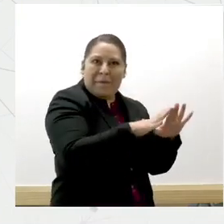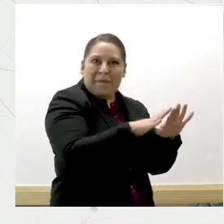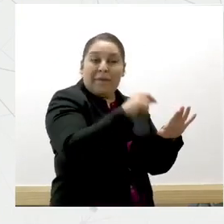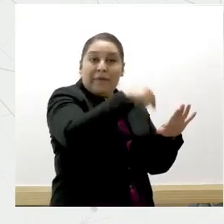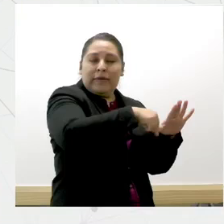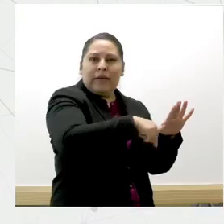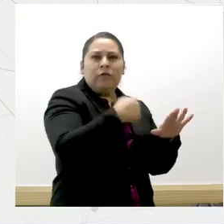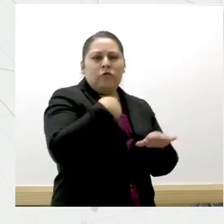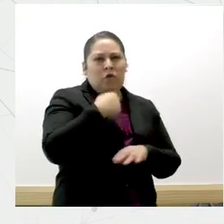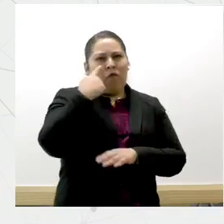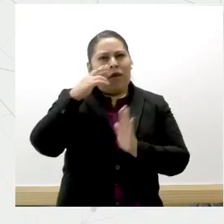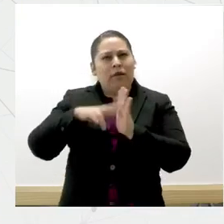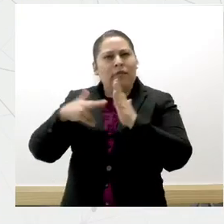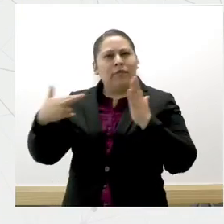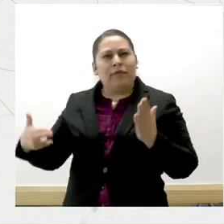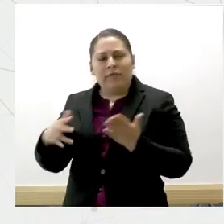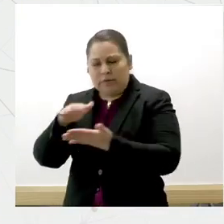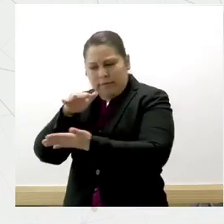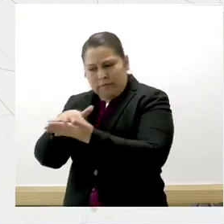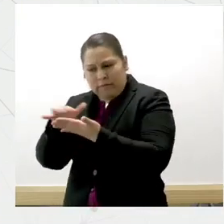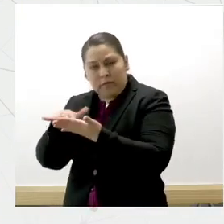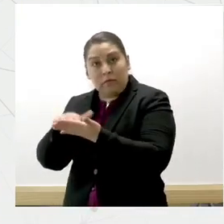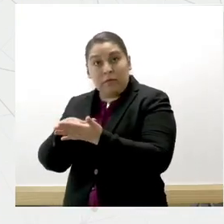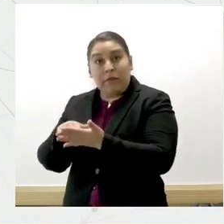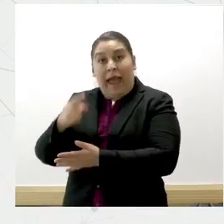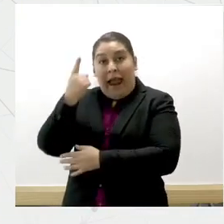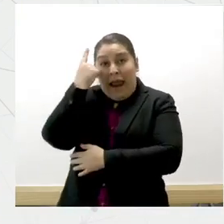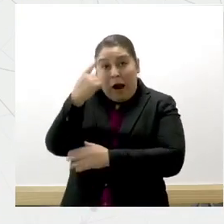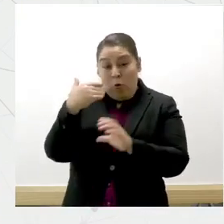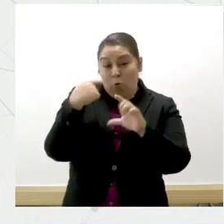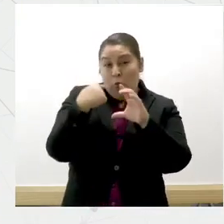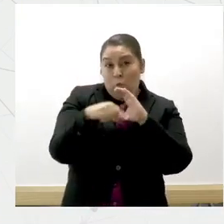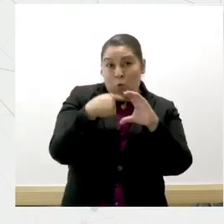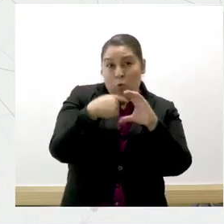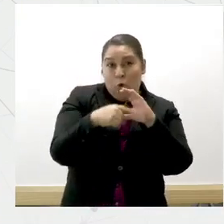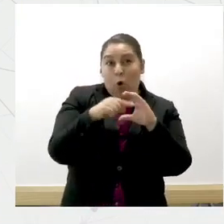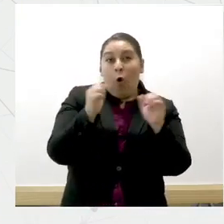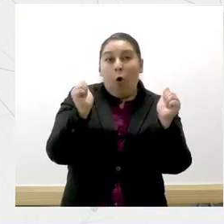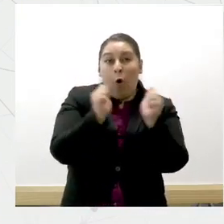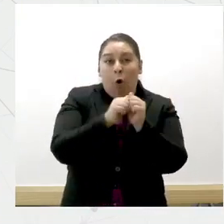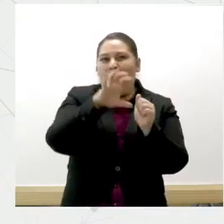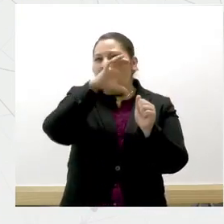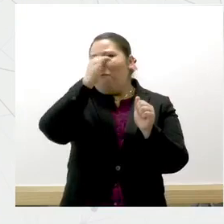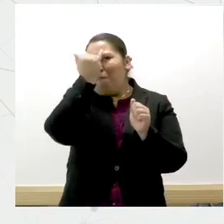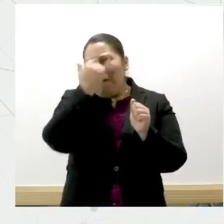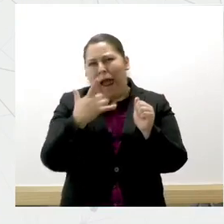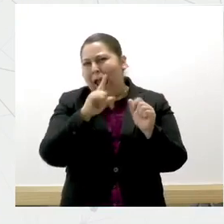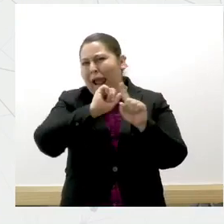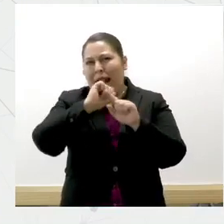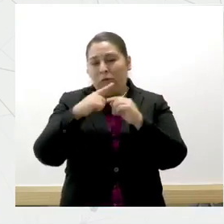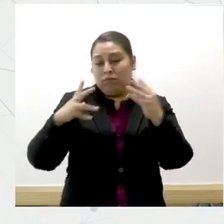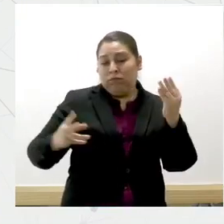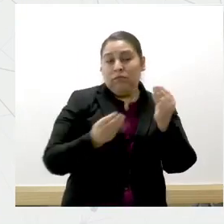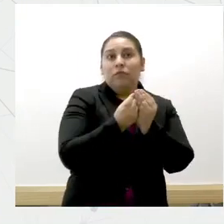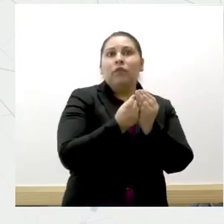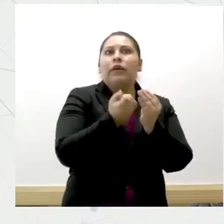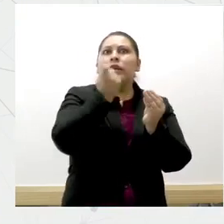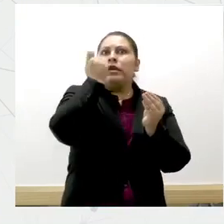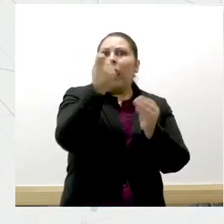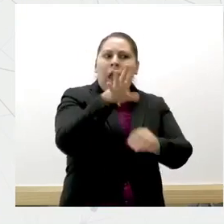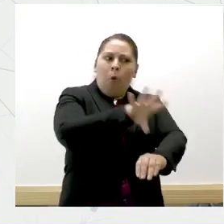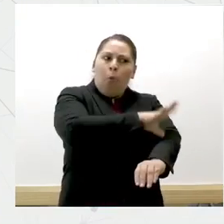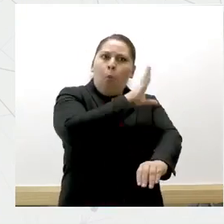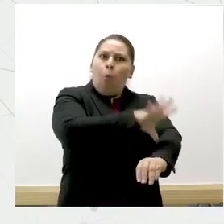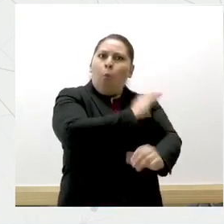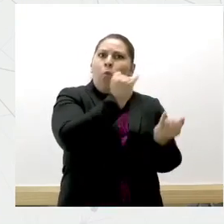el que se contaba que simplemente enviar un correo electrónico con un adjunto, con un archivo adjunto, equivalía al consumo energético de una bombilla